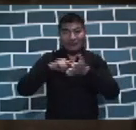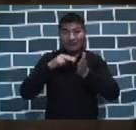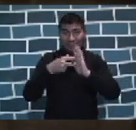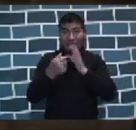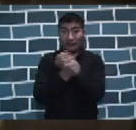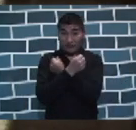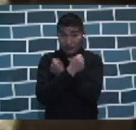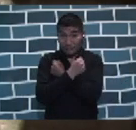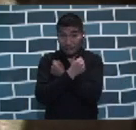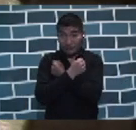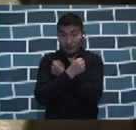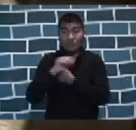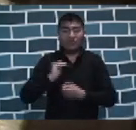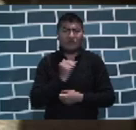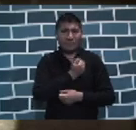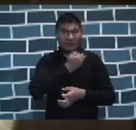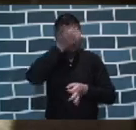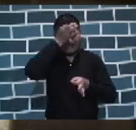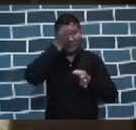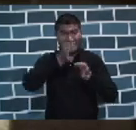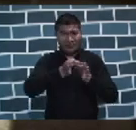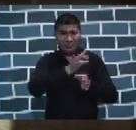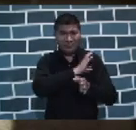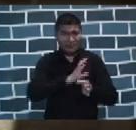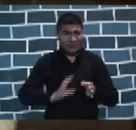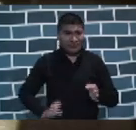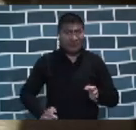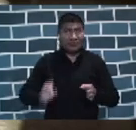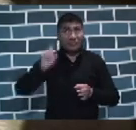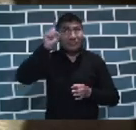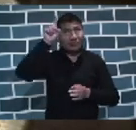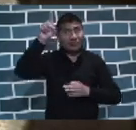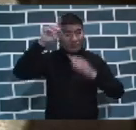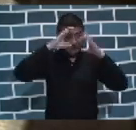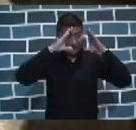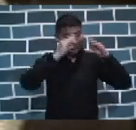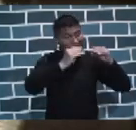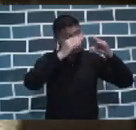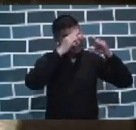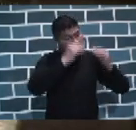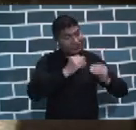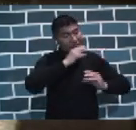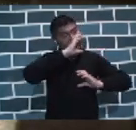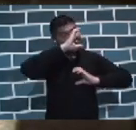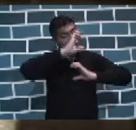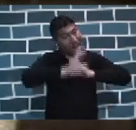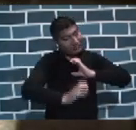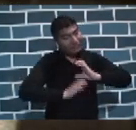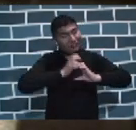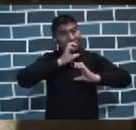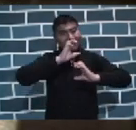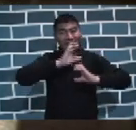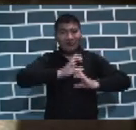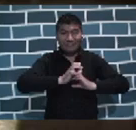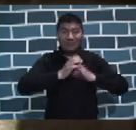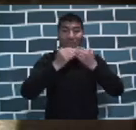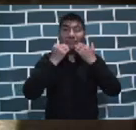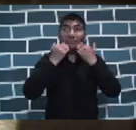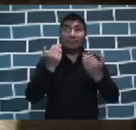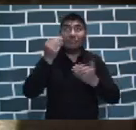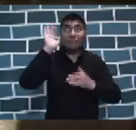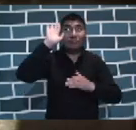y que nuestra fe cristiana no lo has enseñado a lo largo de los siglos gracias a la